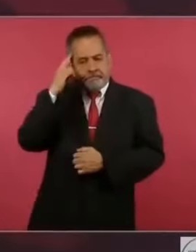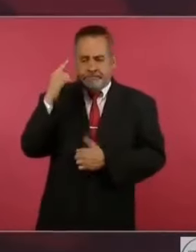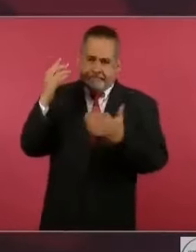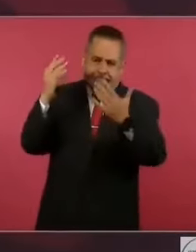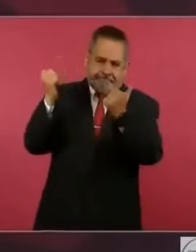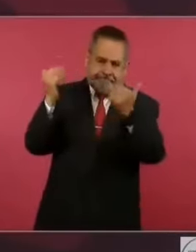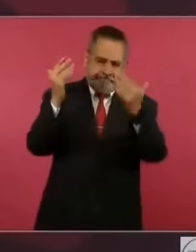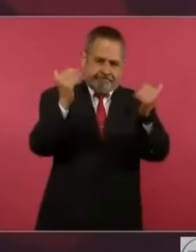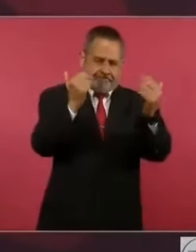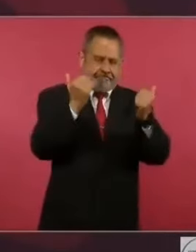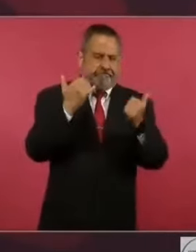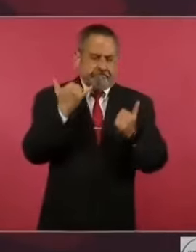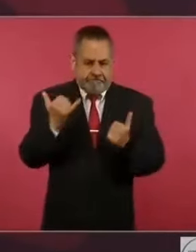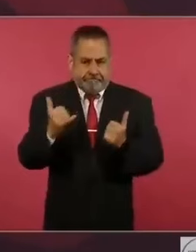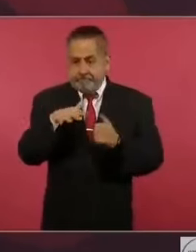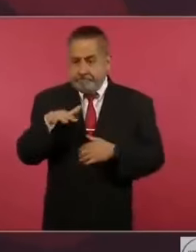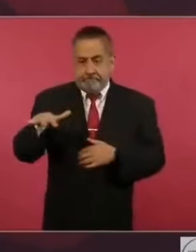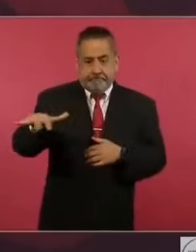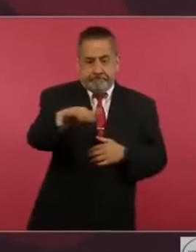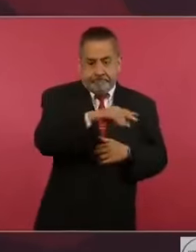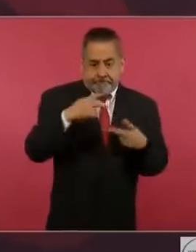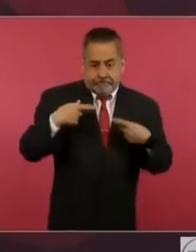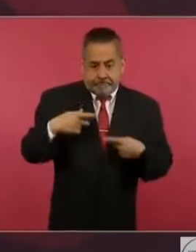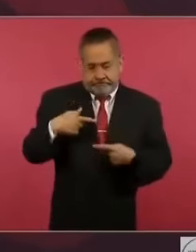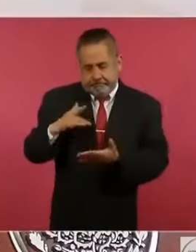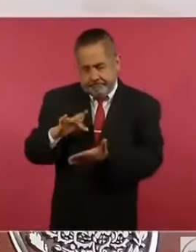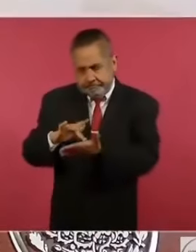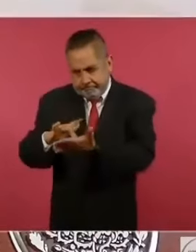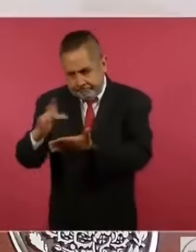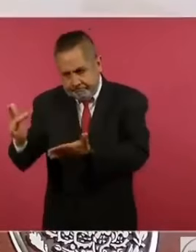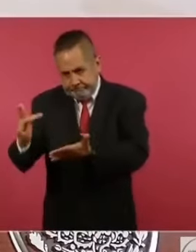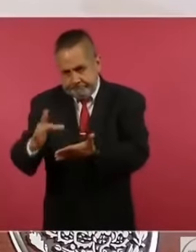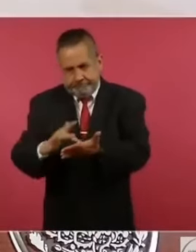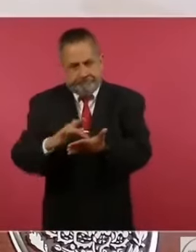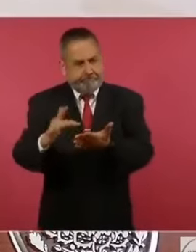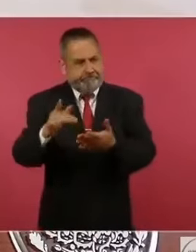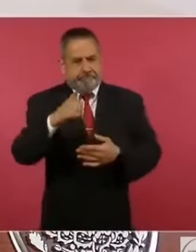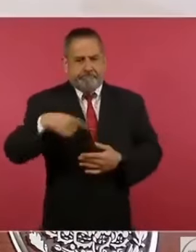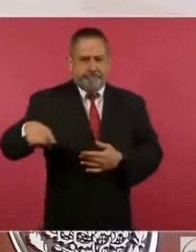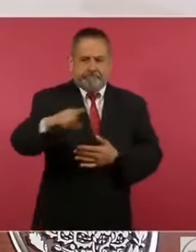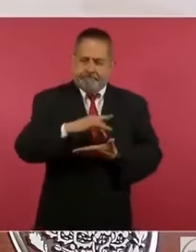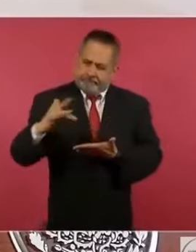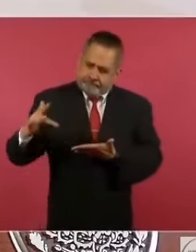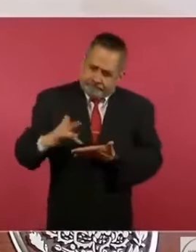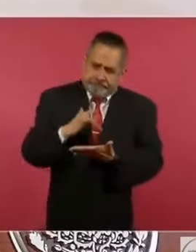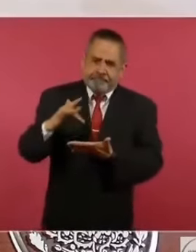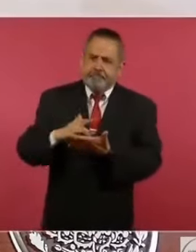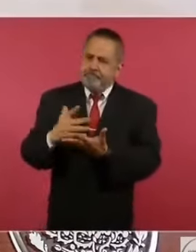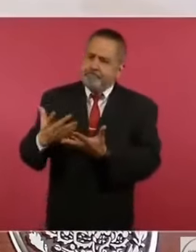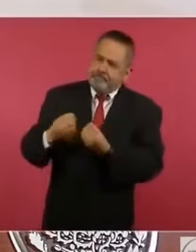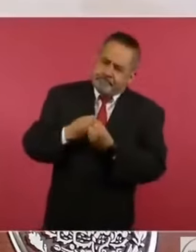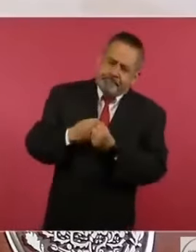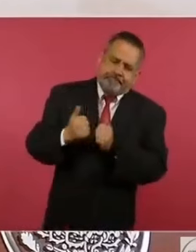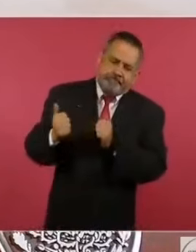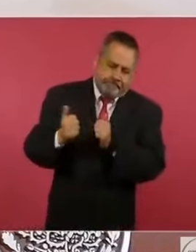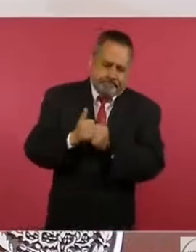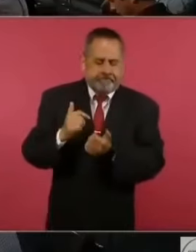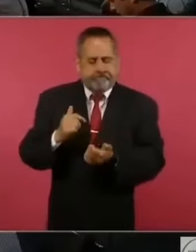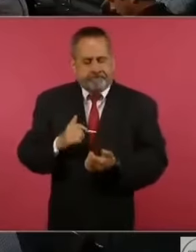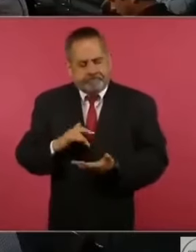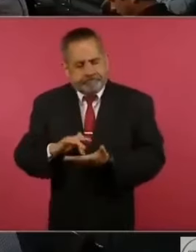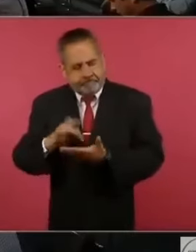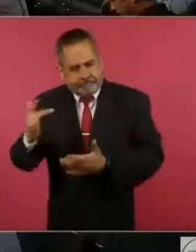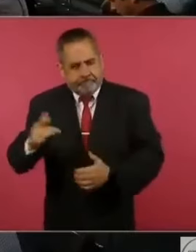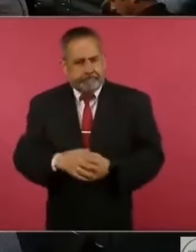gente agradecer a la gente por su apoyo por su respaldo porque siempre